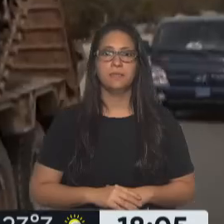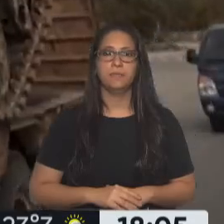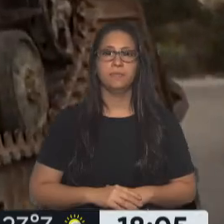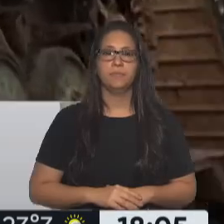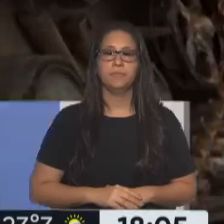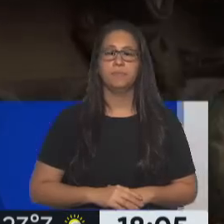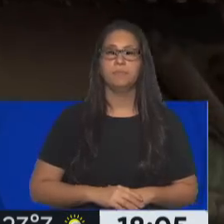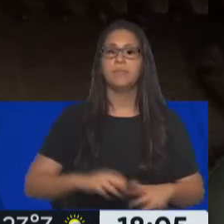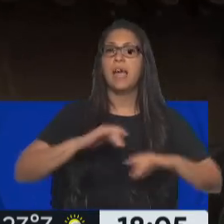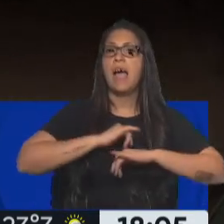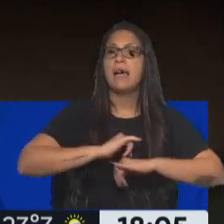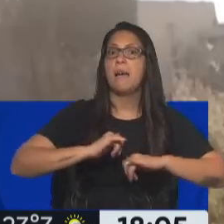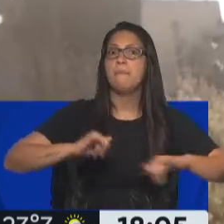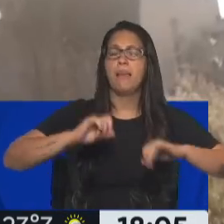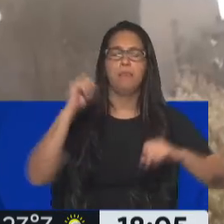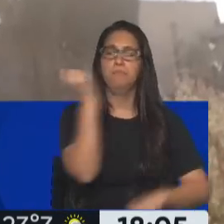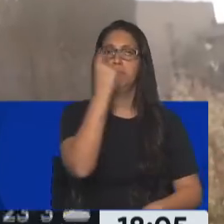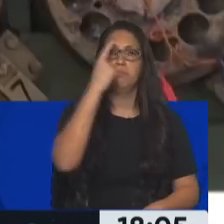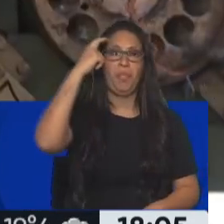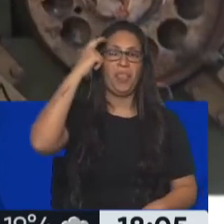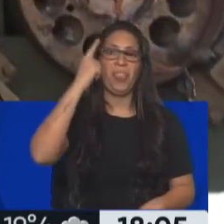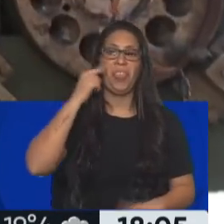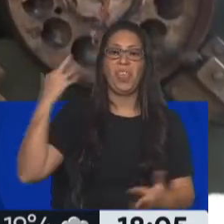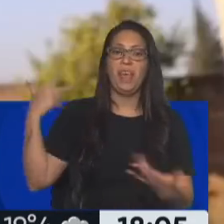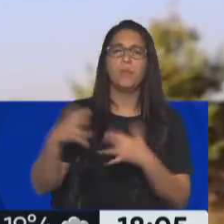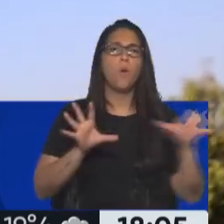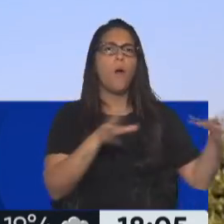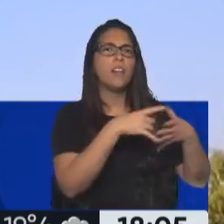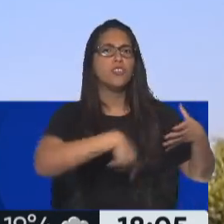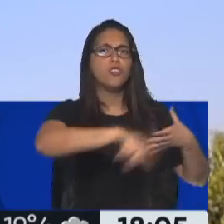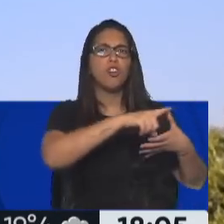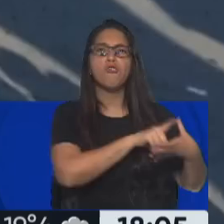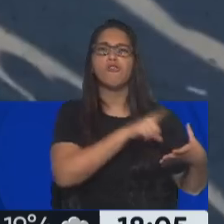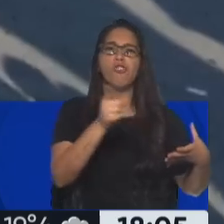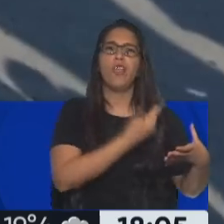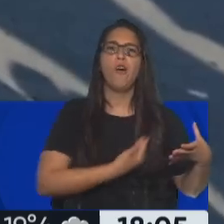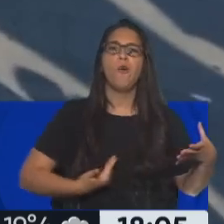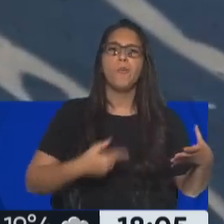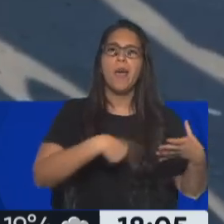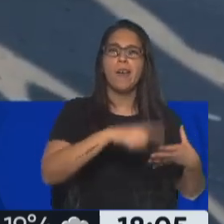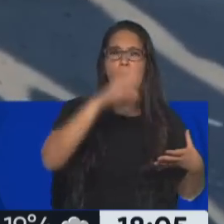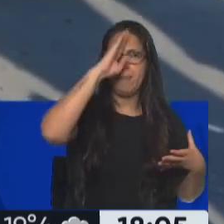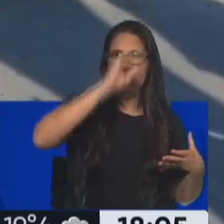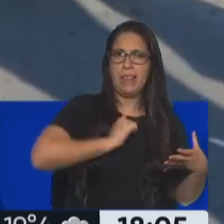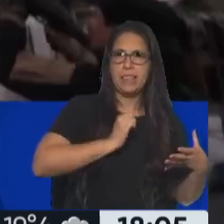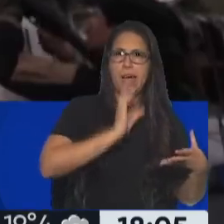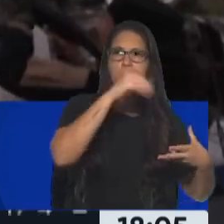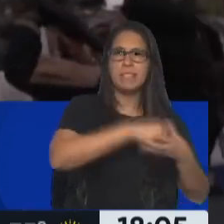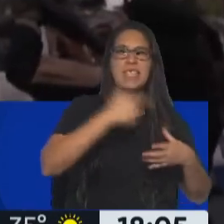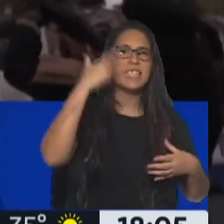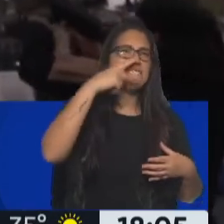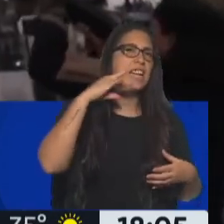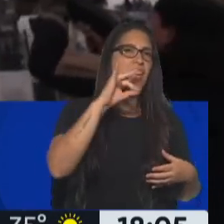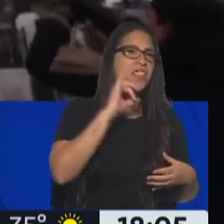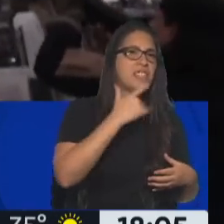La fulminante campaña relámpago de 10 días con la que una coalición de milicias antigubernamentales con un fuerte componente yihadista